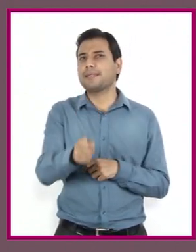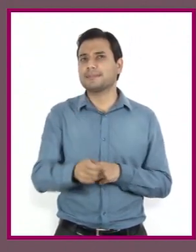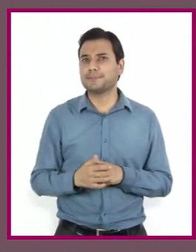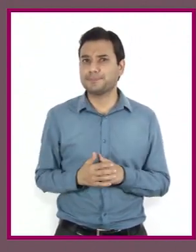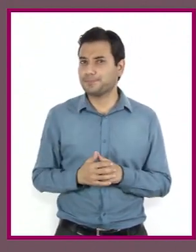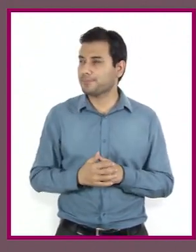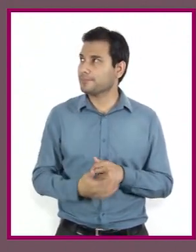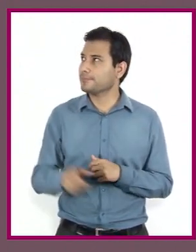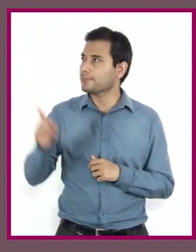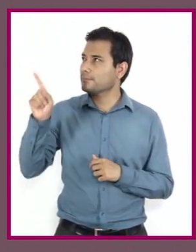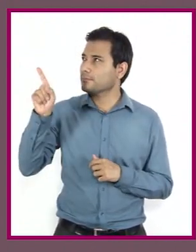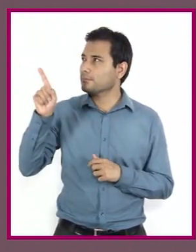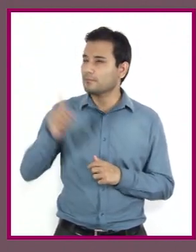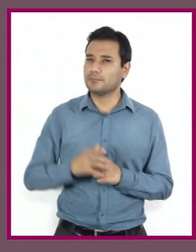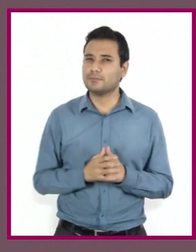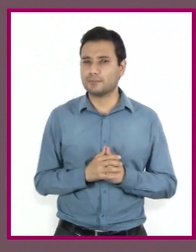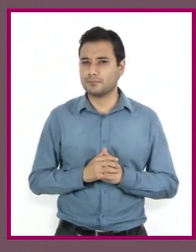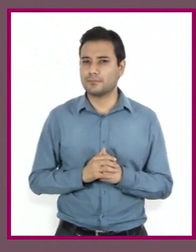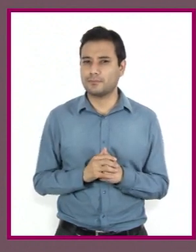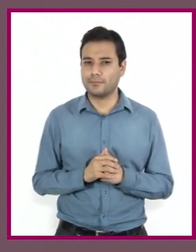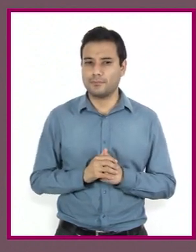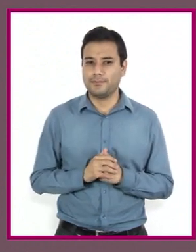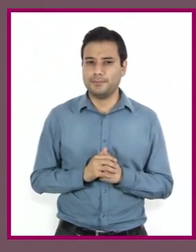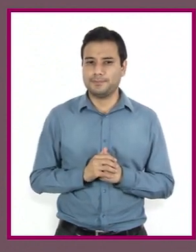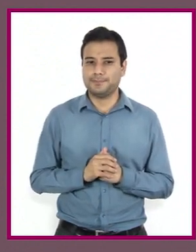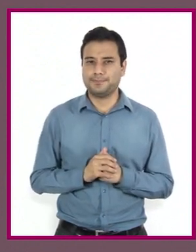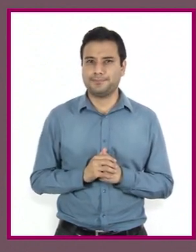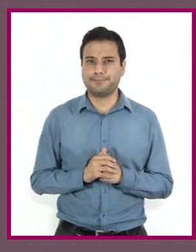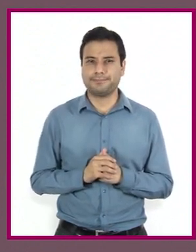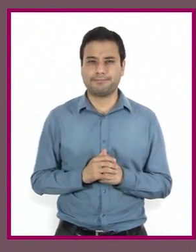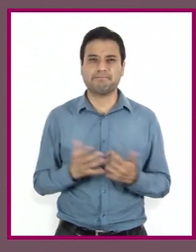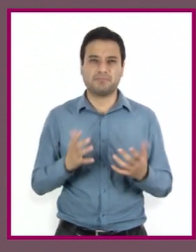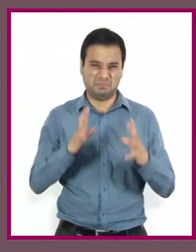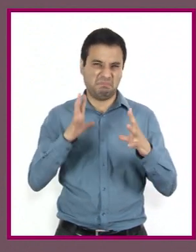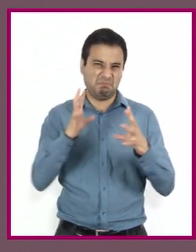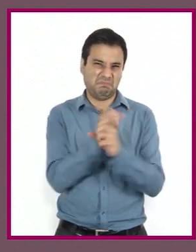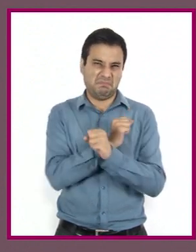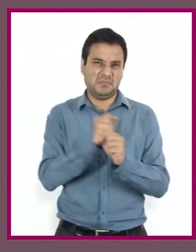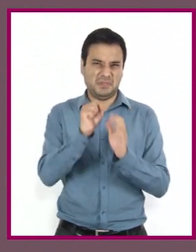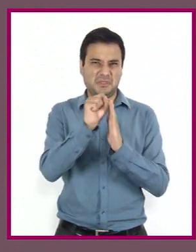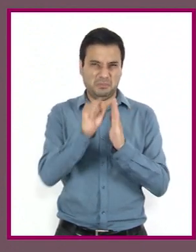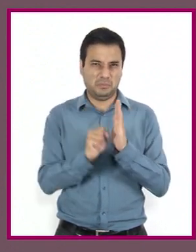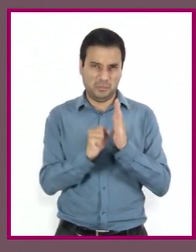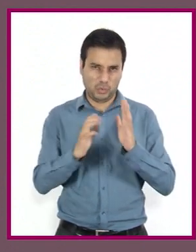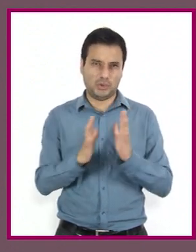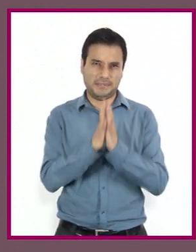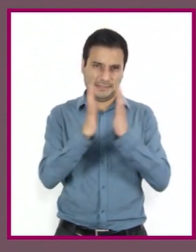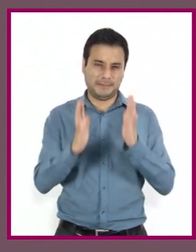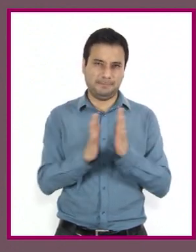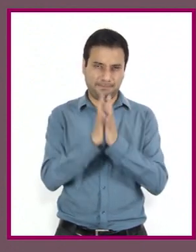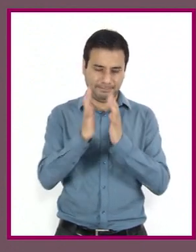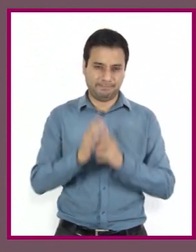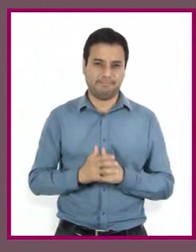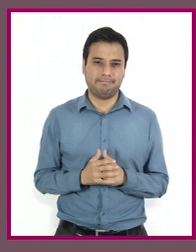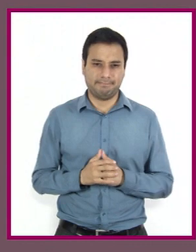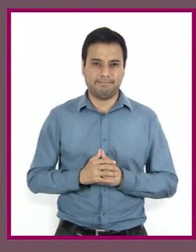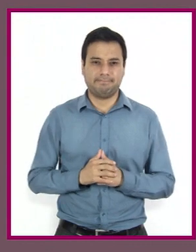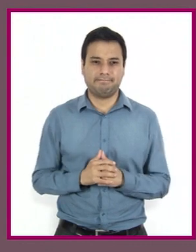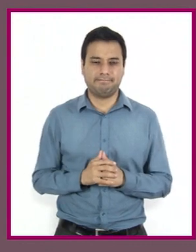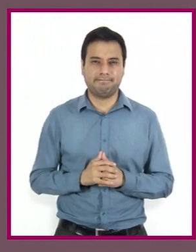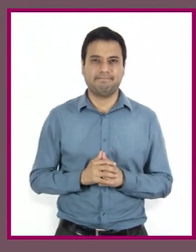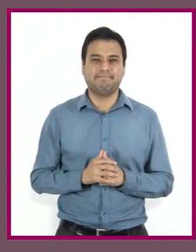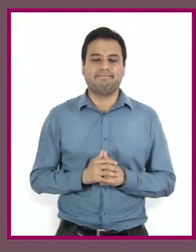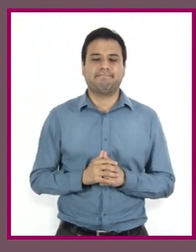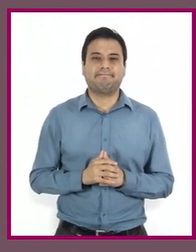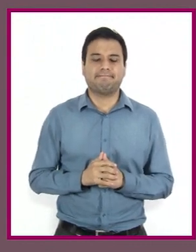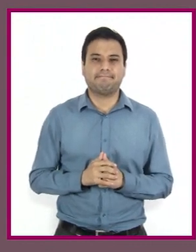griego demos, pueblo, y kratos, gobierno, es decir, el gobierno del pueblo. Los investigadores sociales